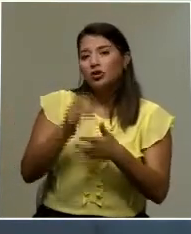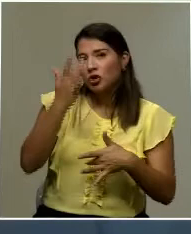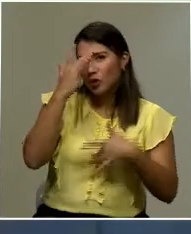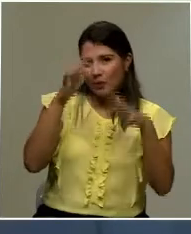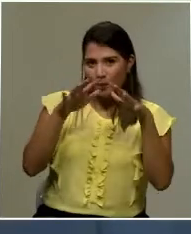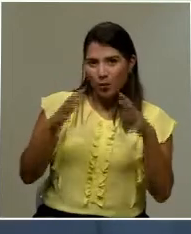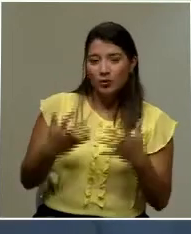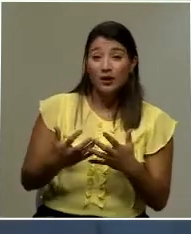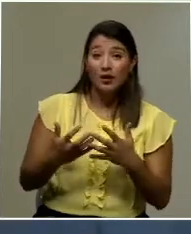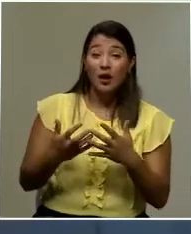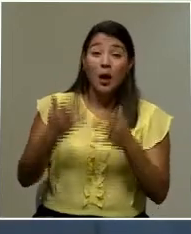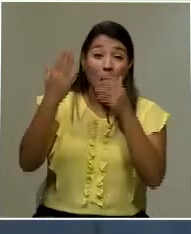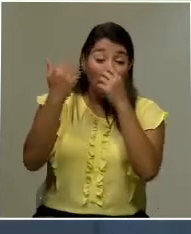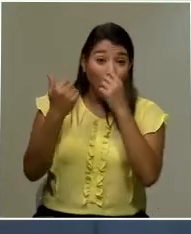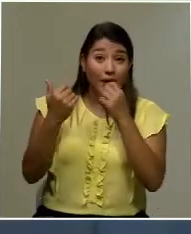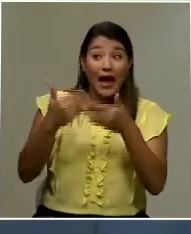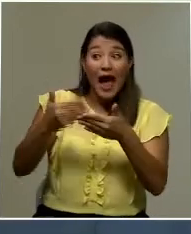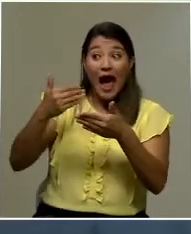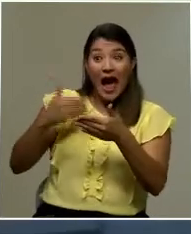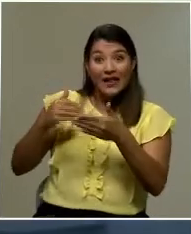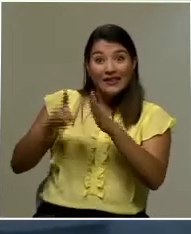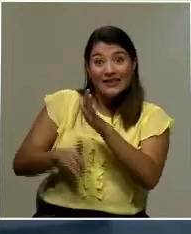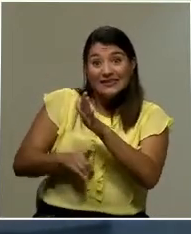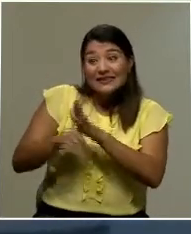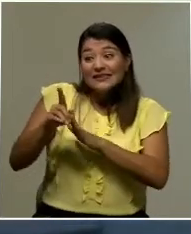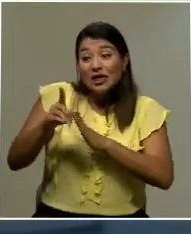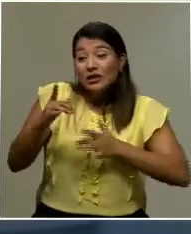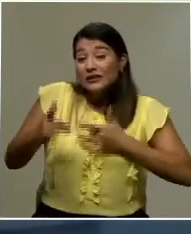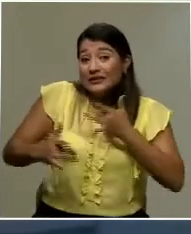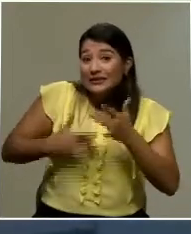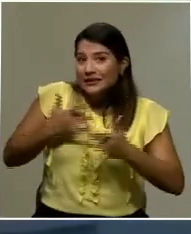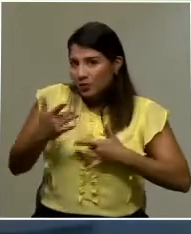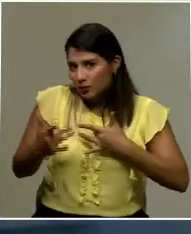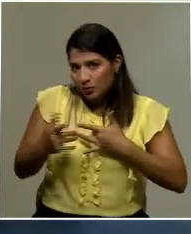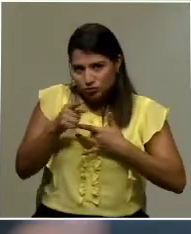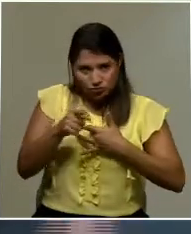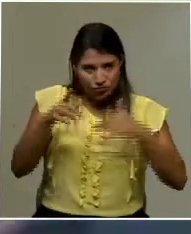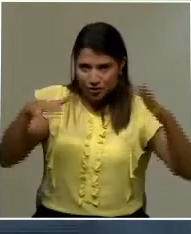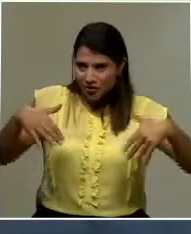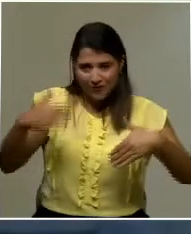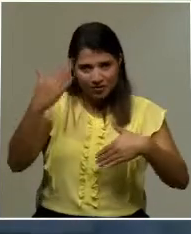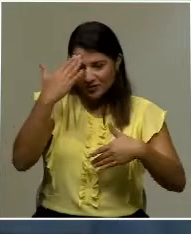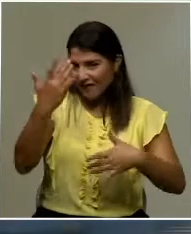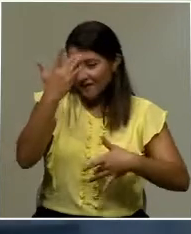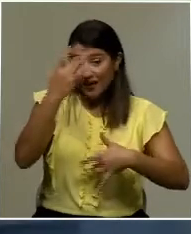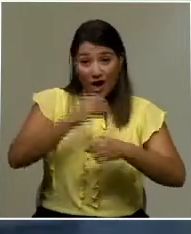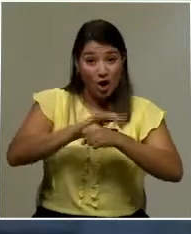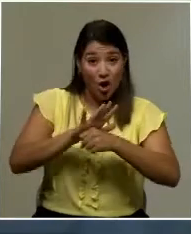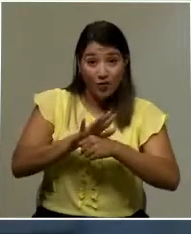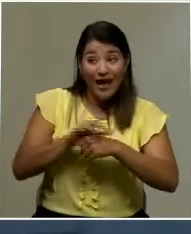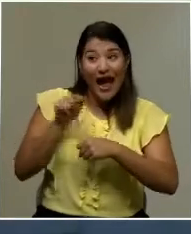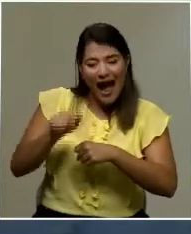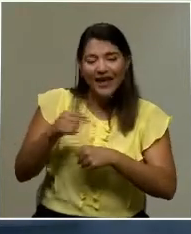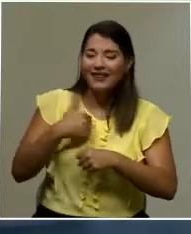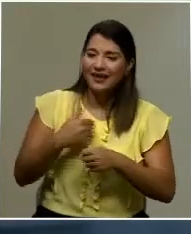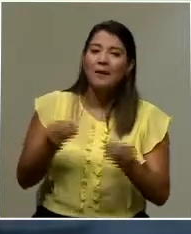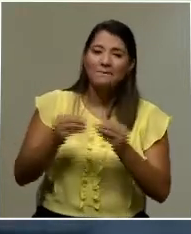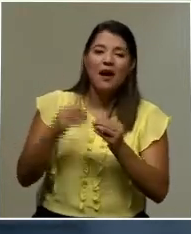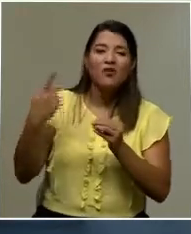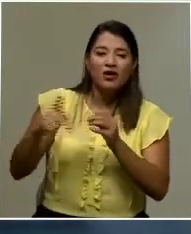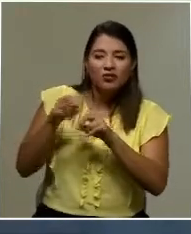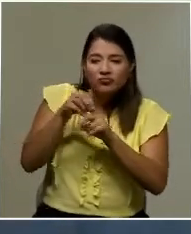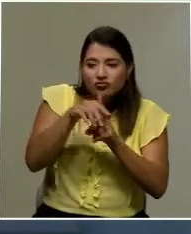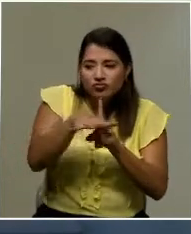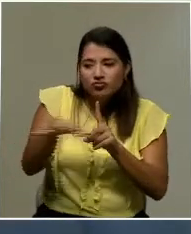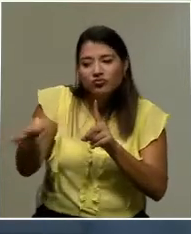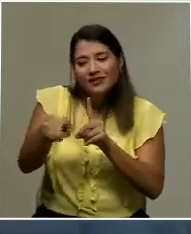días de antes de desarrollar los síntomas cuando no sabes que estás contagiado, ¿no? Y vas por ahí hablando, vas viendo gente, vas a trabajar,